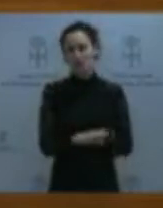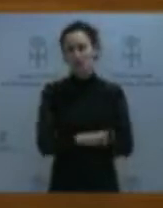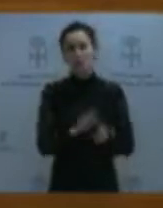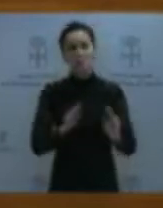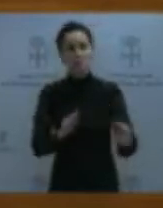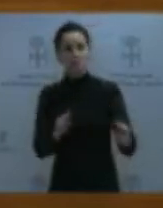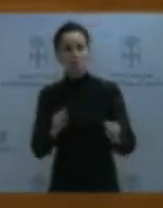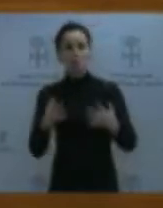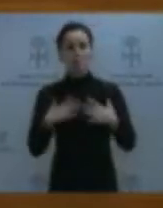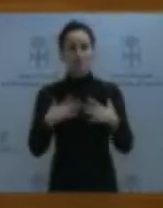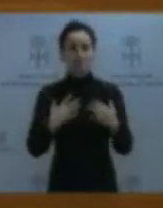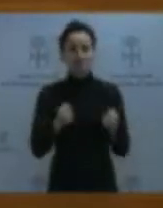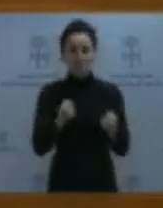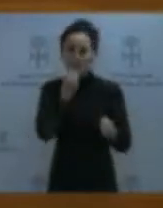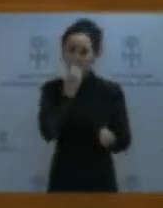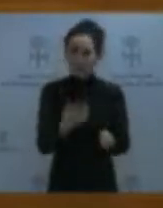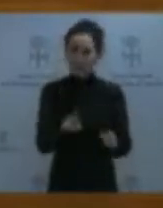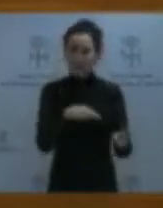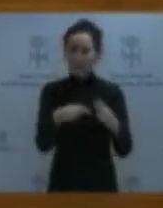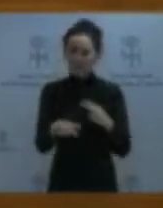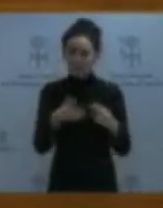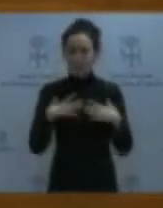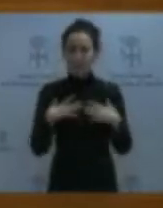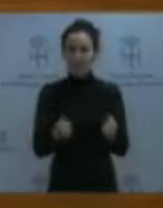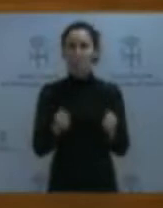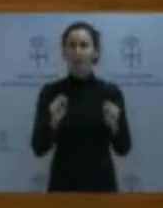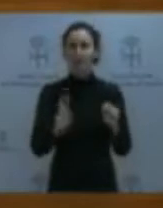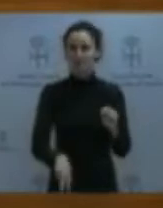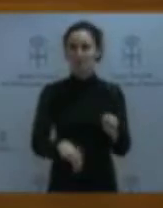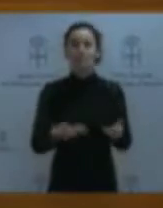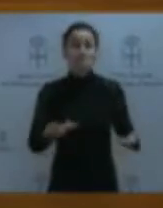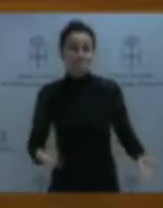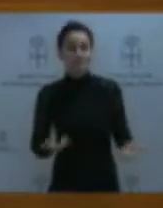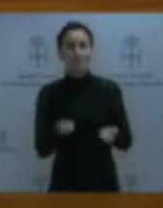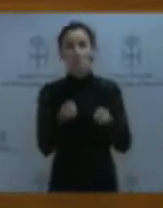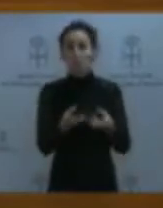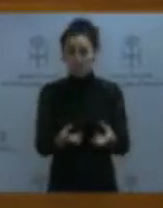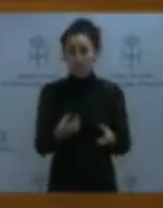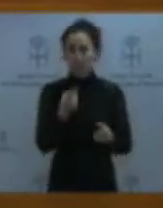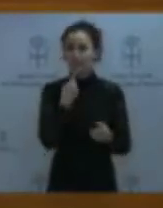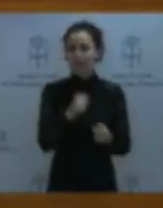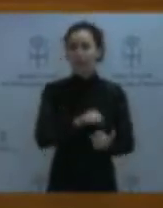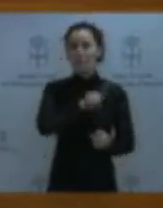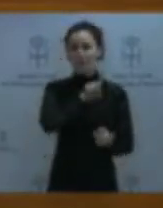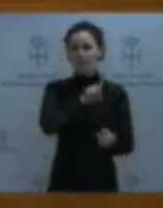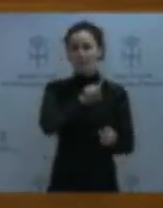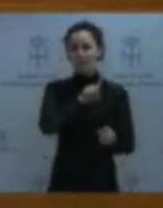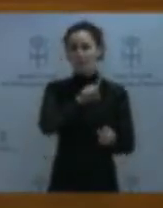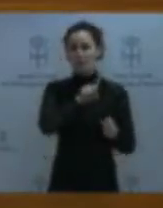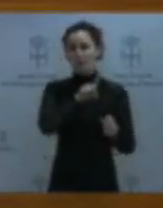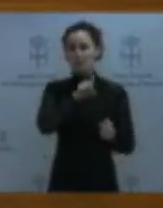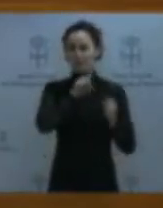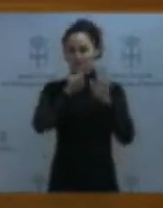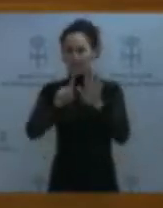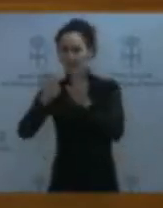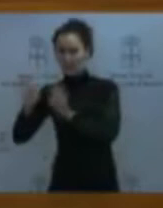Bien, ahora la sanidad es transparente. Y usted mismo dijo una cifra, 1.600 euros. Bueno, van a